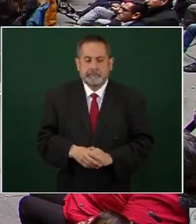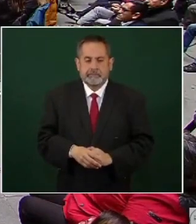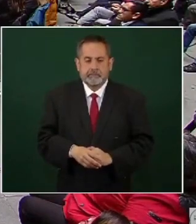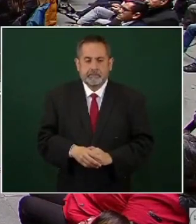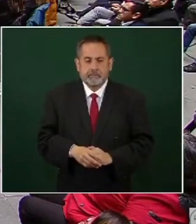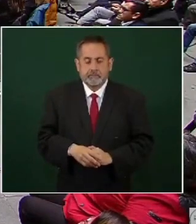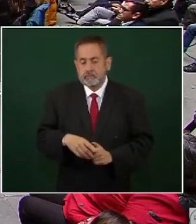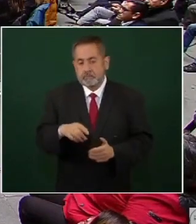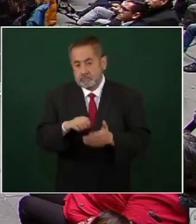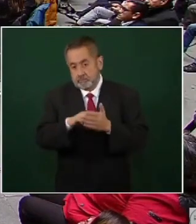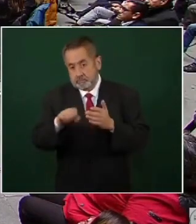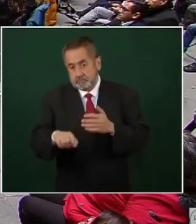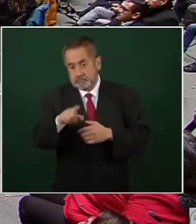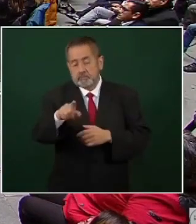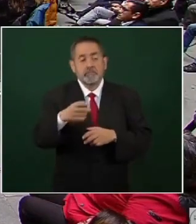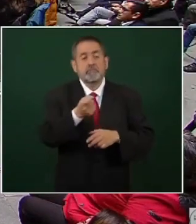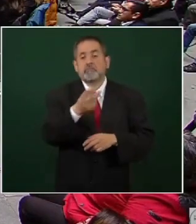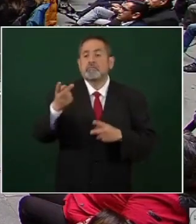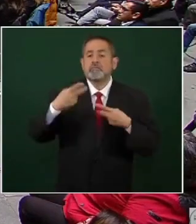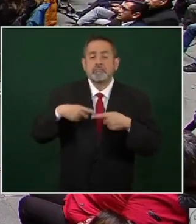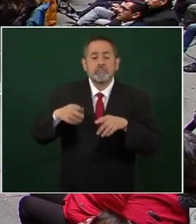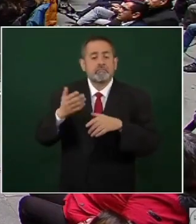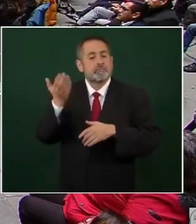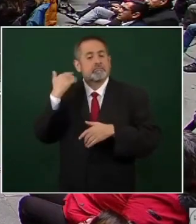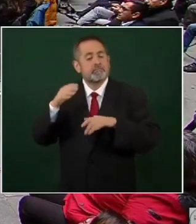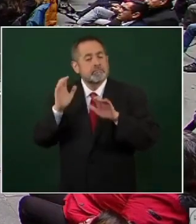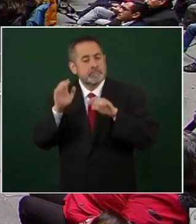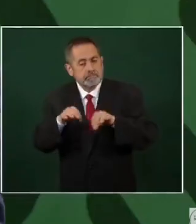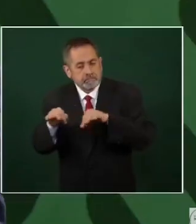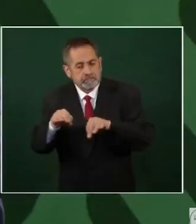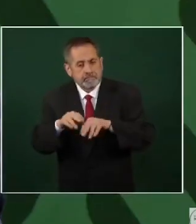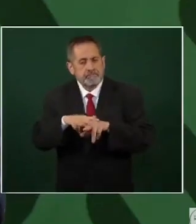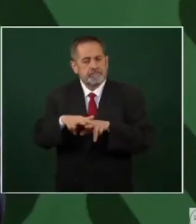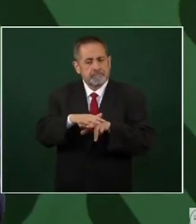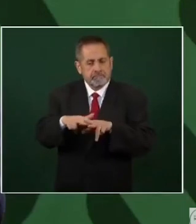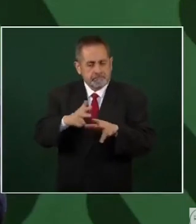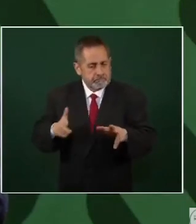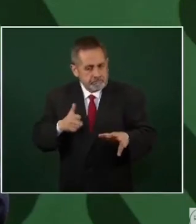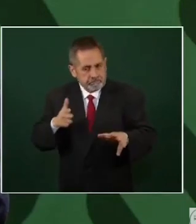Por ejemplo, ferrocarrileros, ¿sí? Es igual.